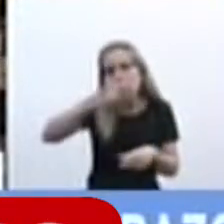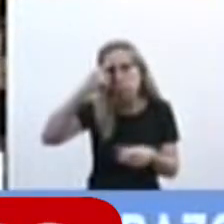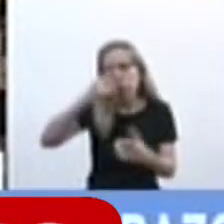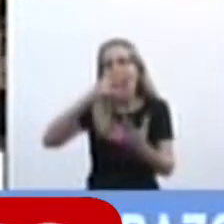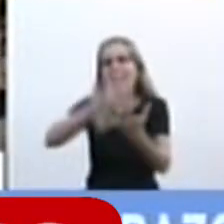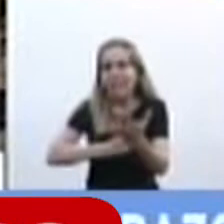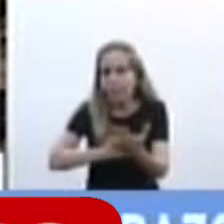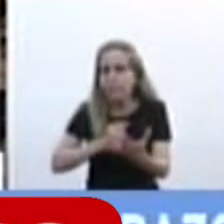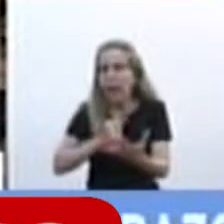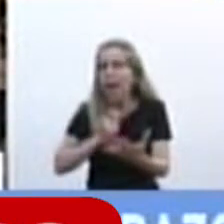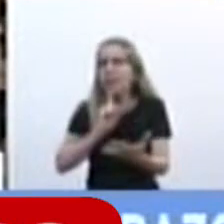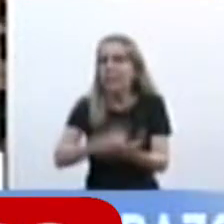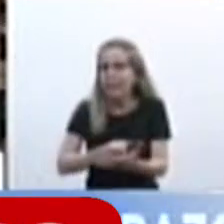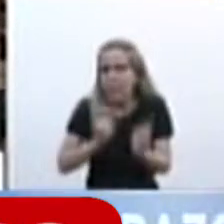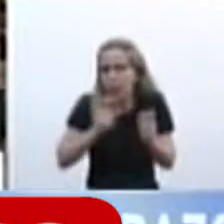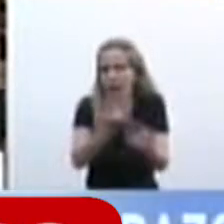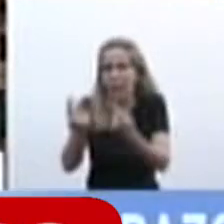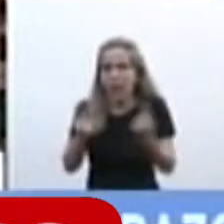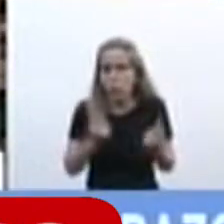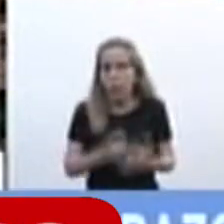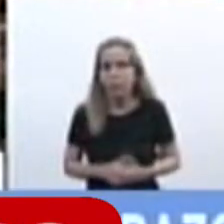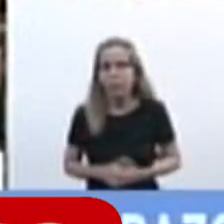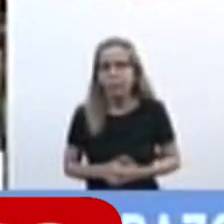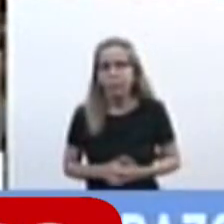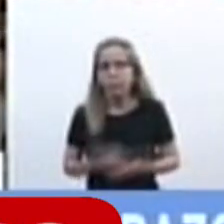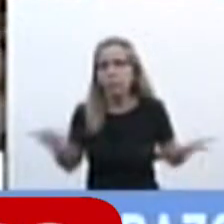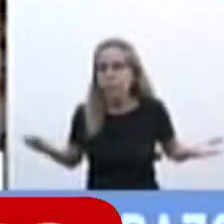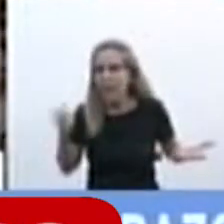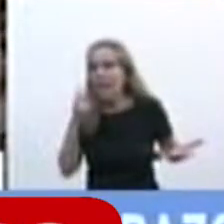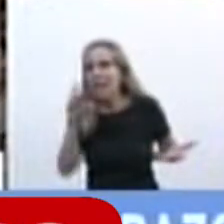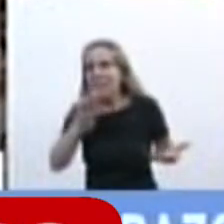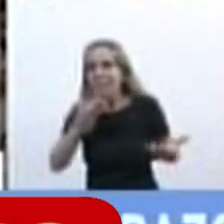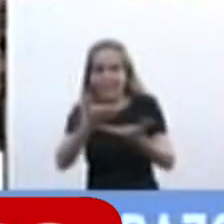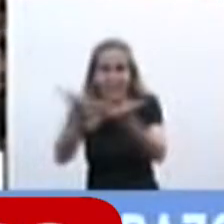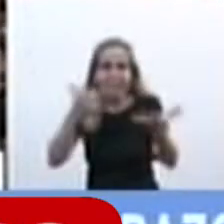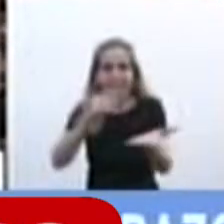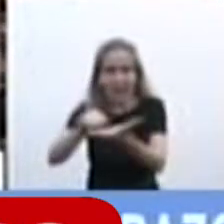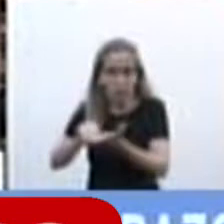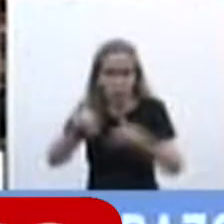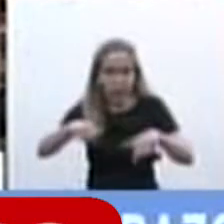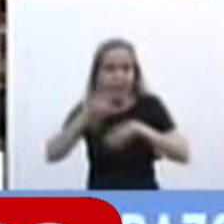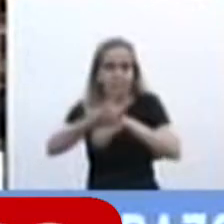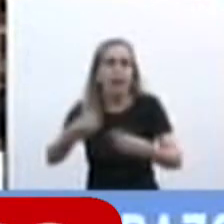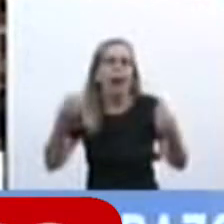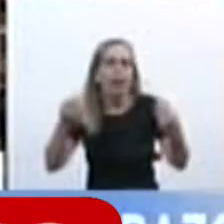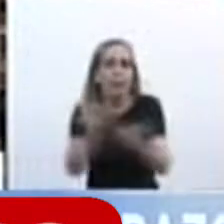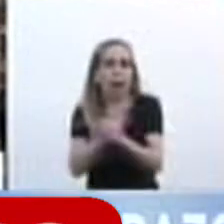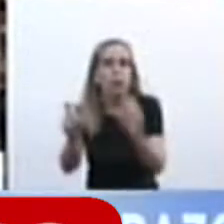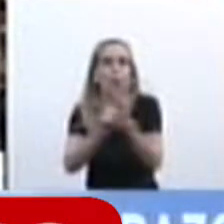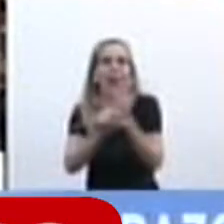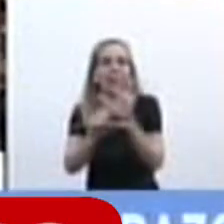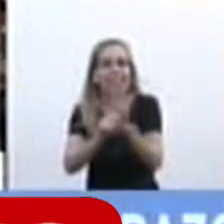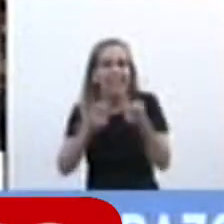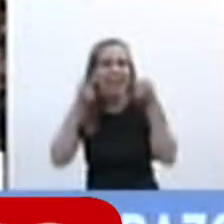y elige para sí misma. Señores senadores y senadoras, estamos acá para sancionar leyes que garanticen